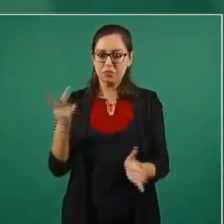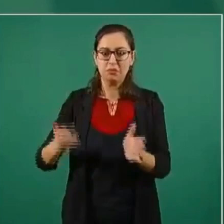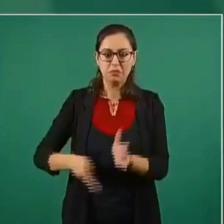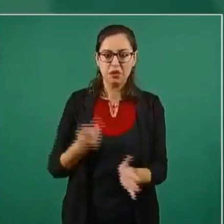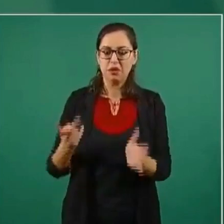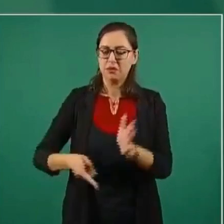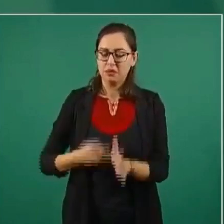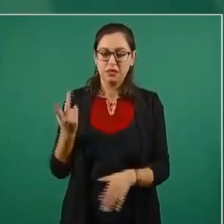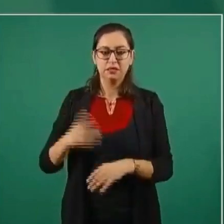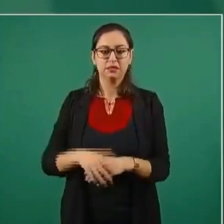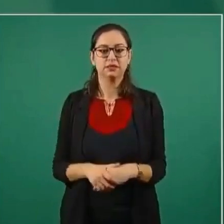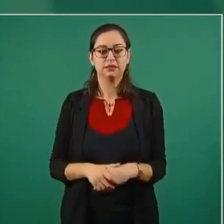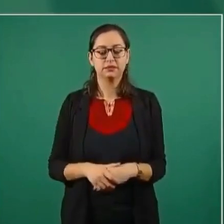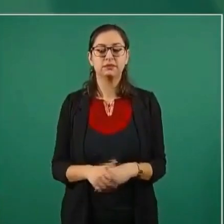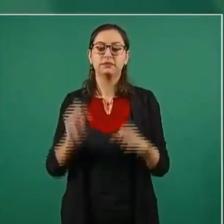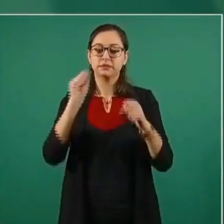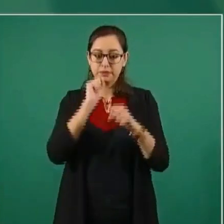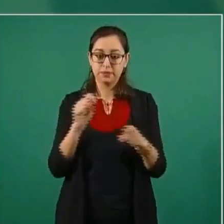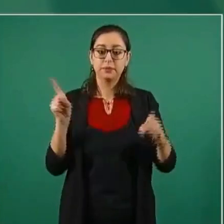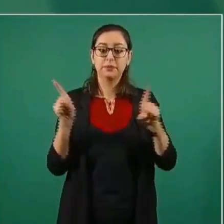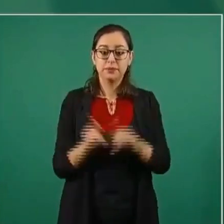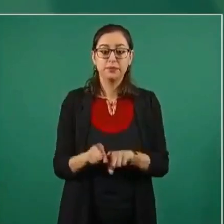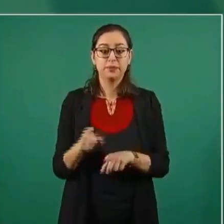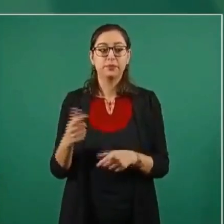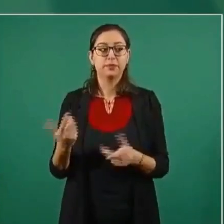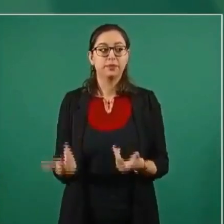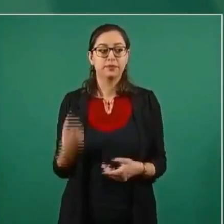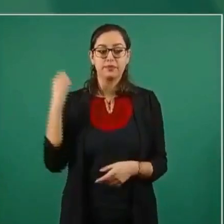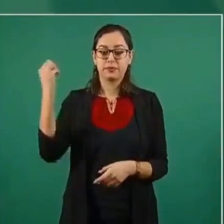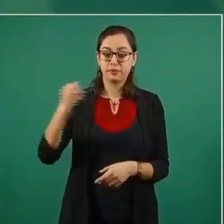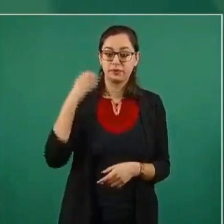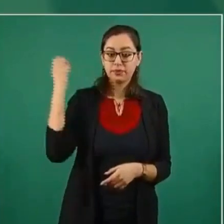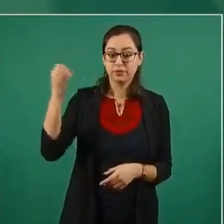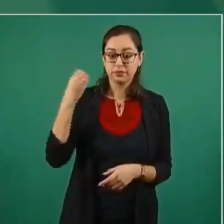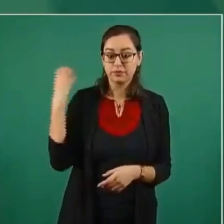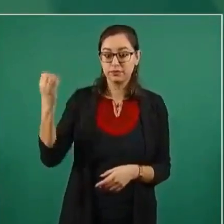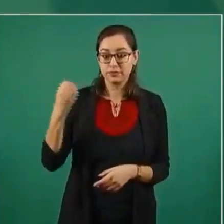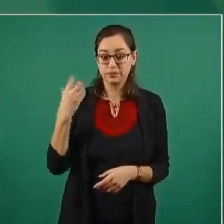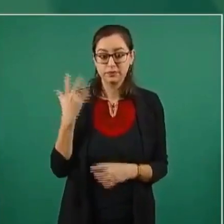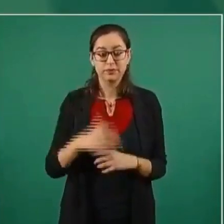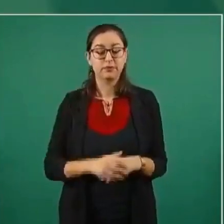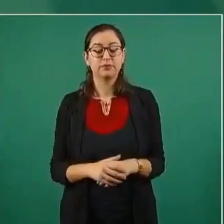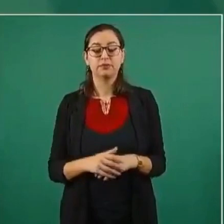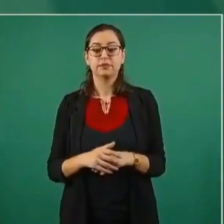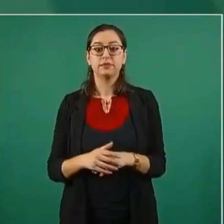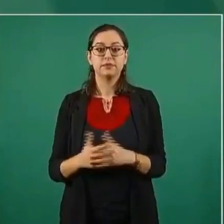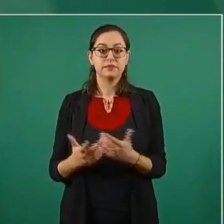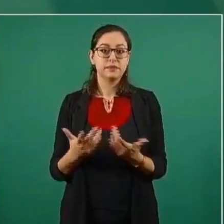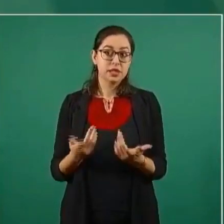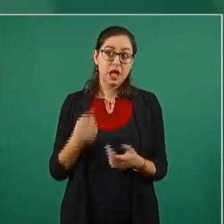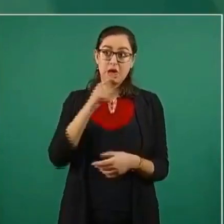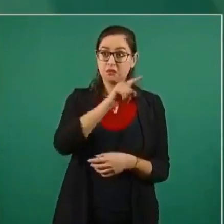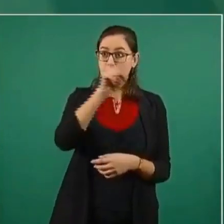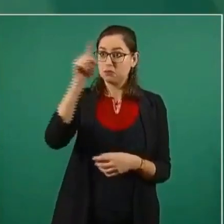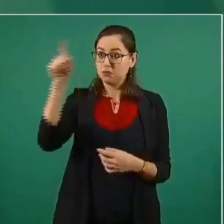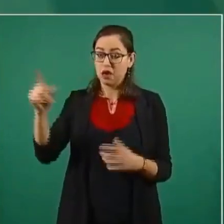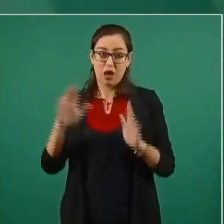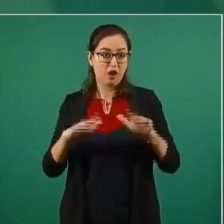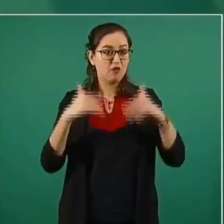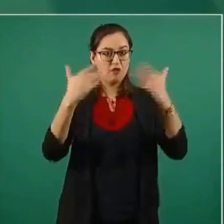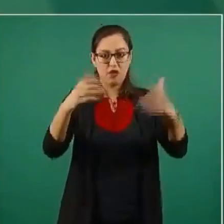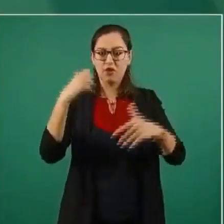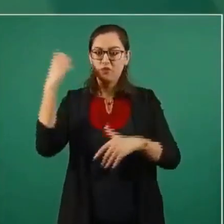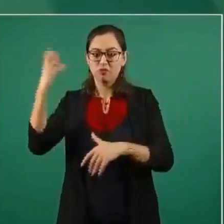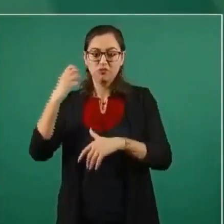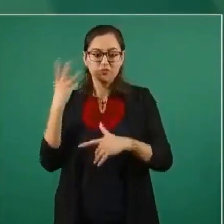Y en las conferencias, ni en los discursos en las plazas públicas, y en todos